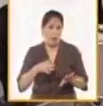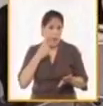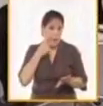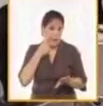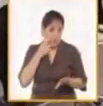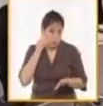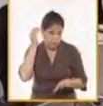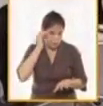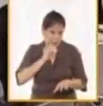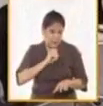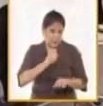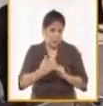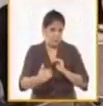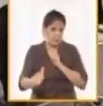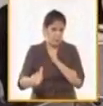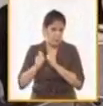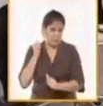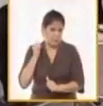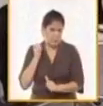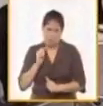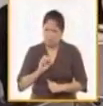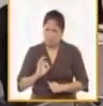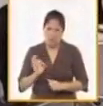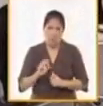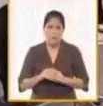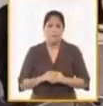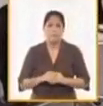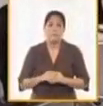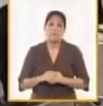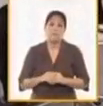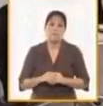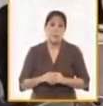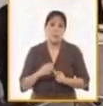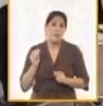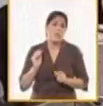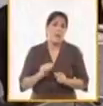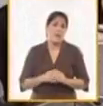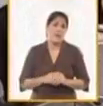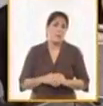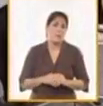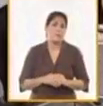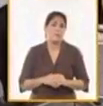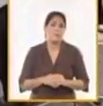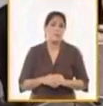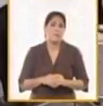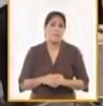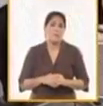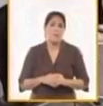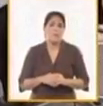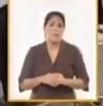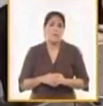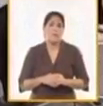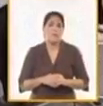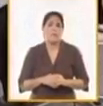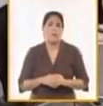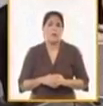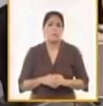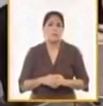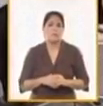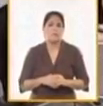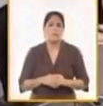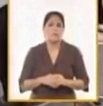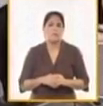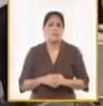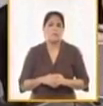difícil que puedan optar por por negar el